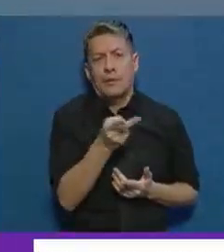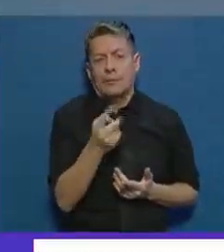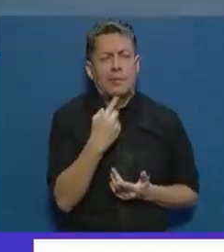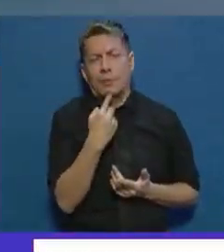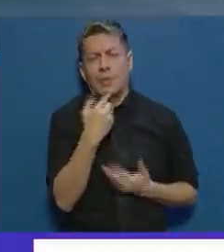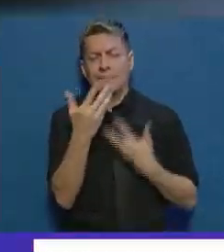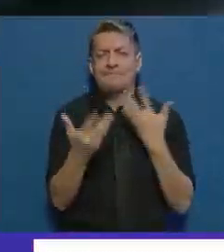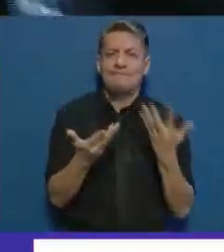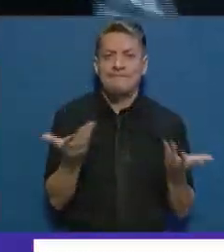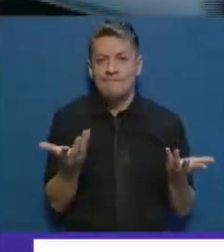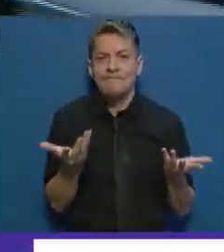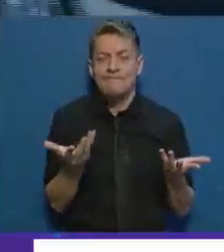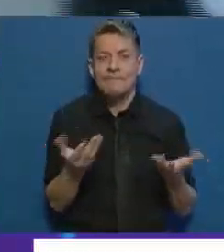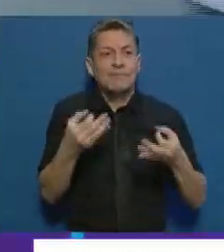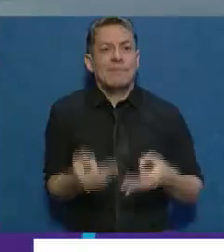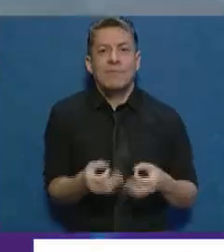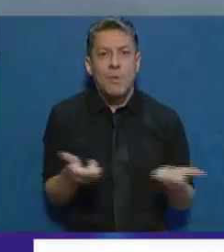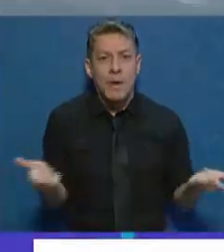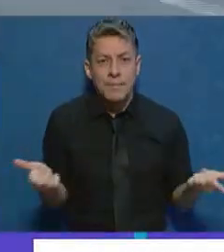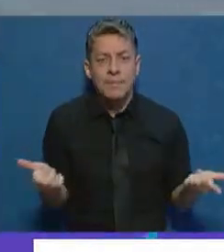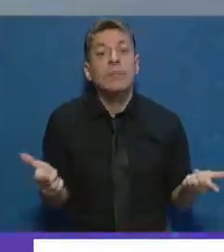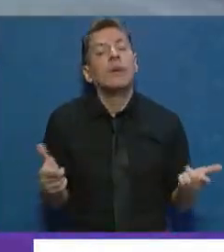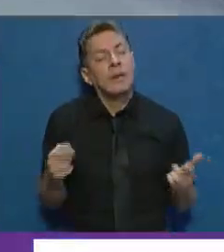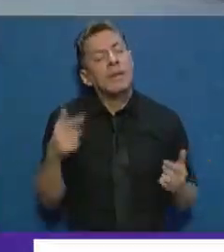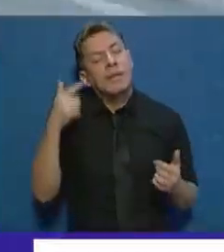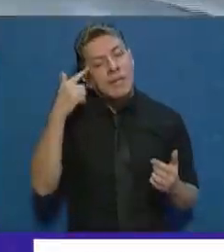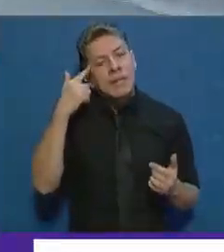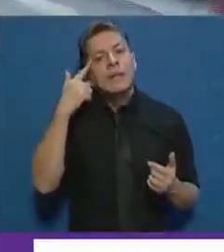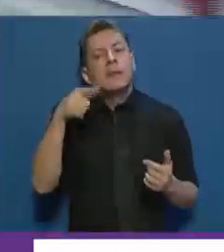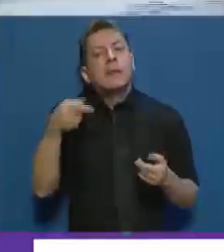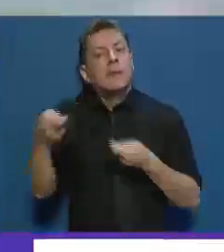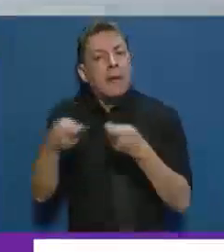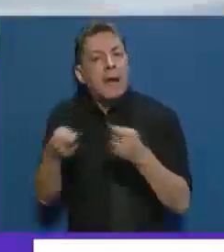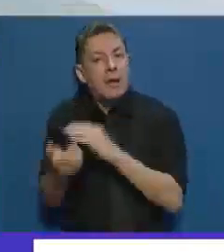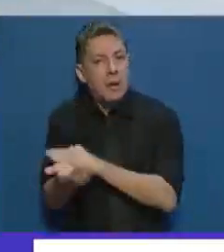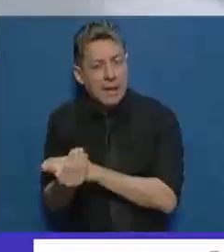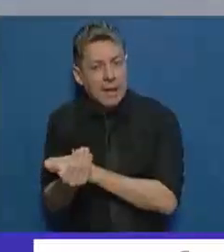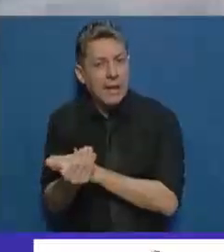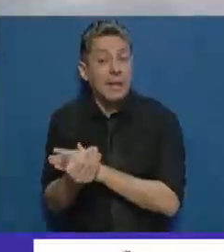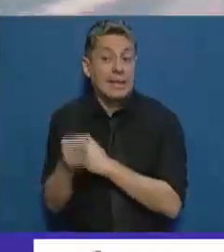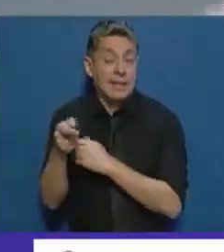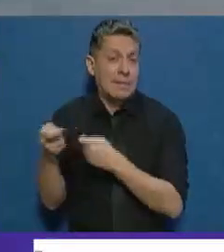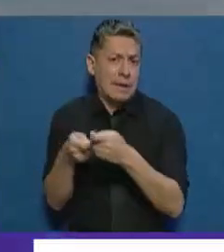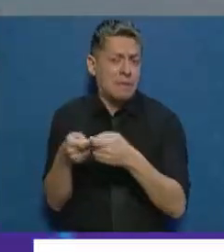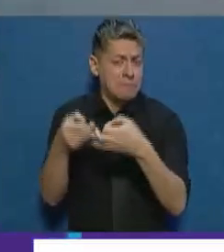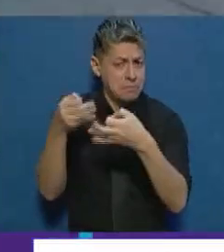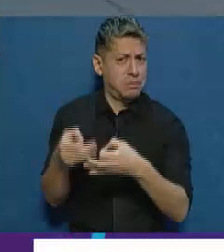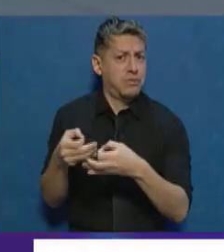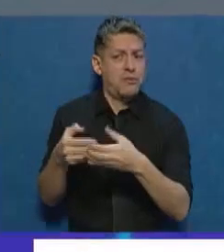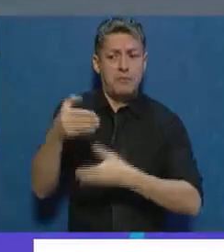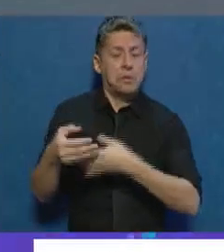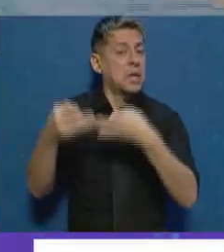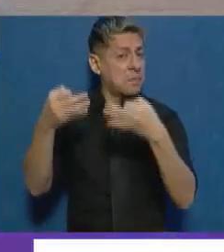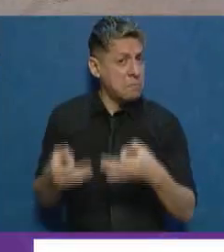partes. Entendemos que el mercado inmobiliario es uno de los pocos mercados genuinos que funciona como